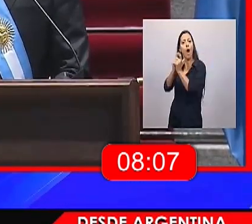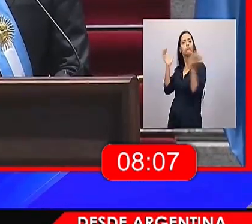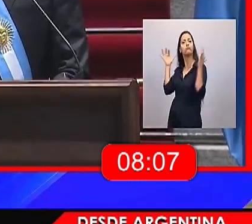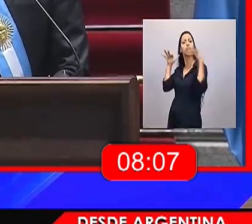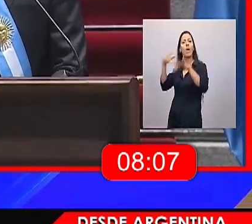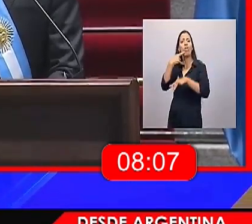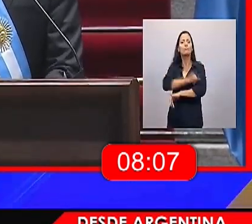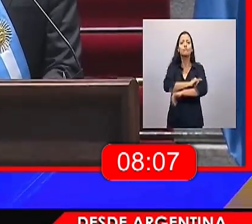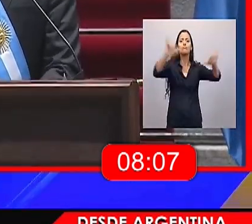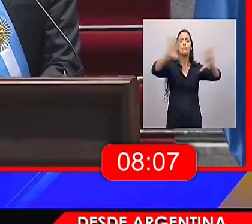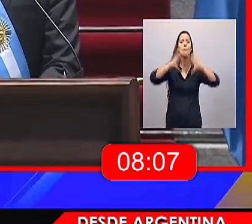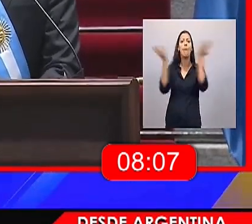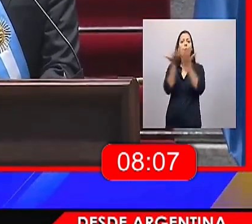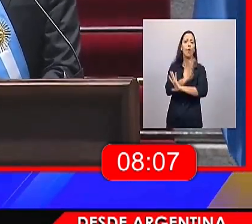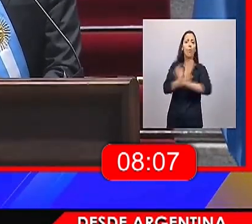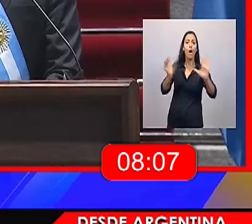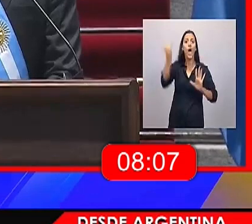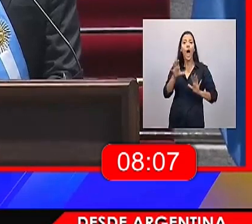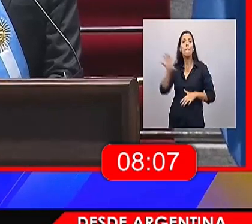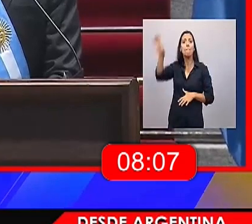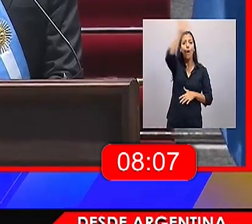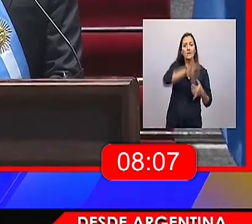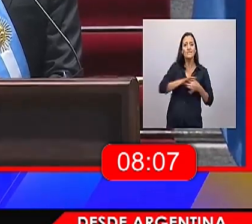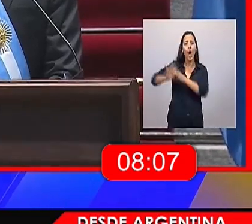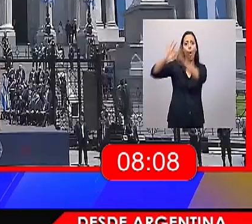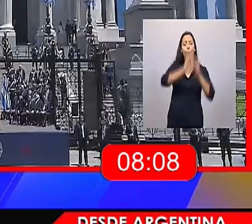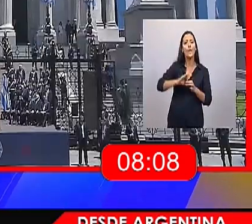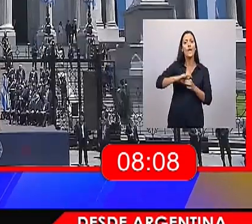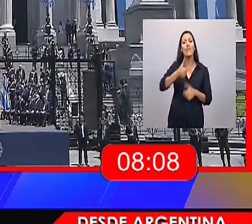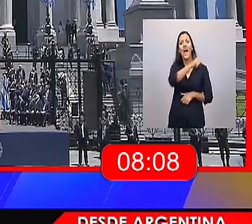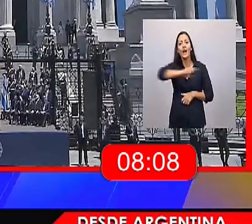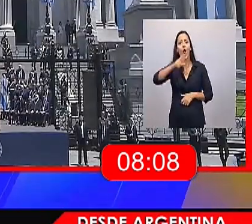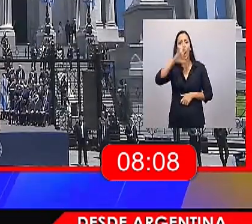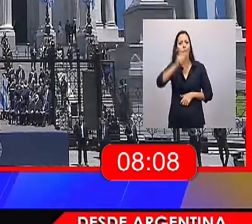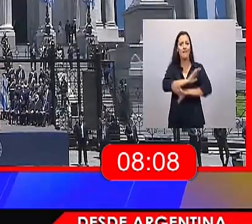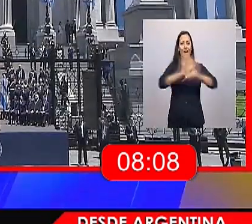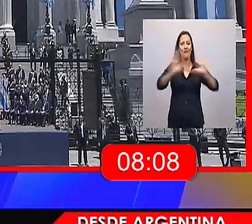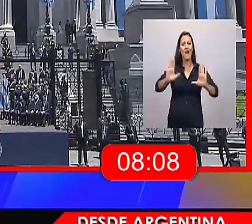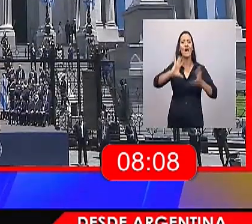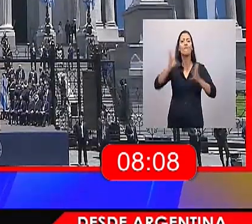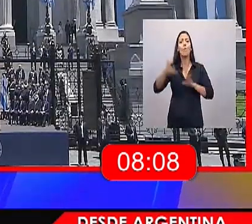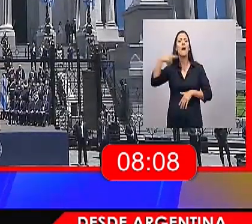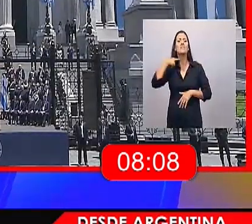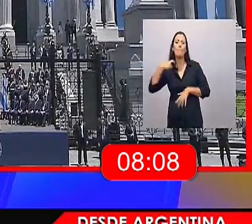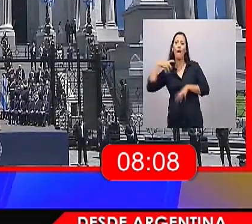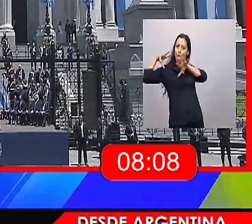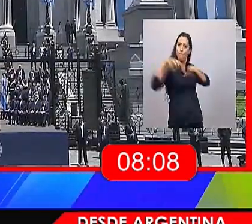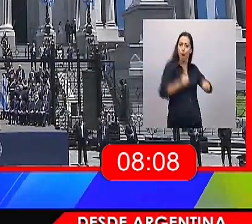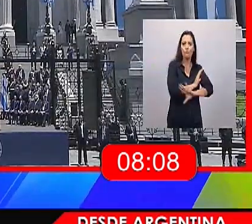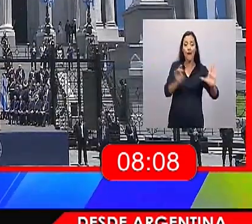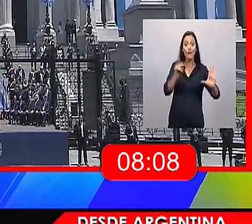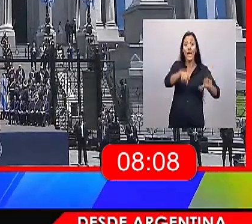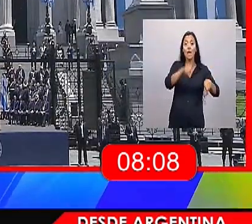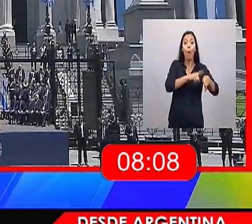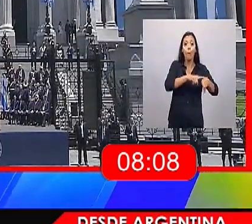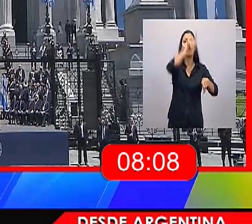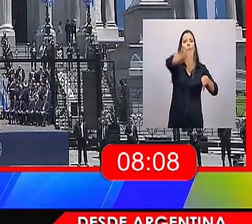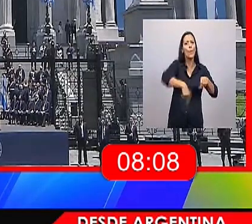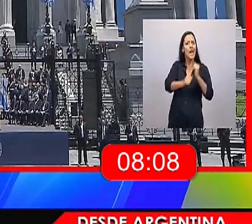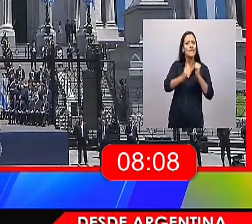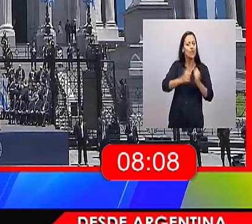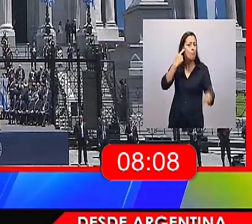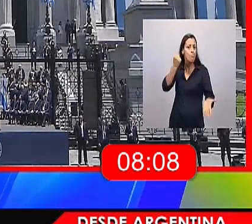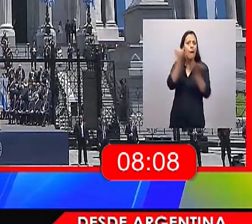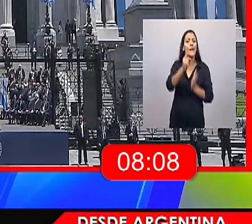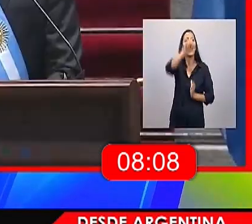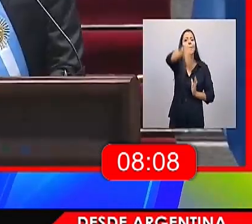Bien, Carlos, ¿cómo estás? Buenos días. Esto ha sido comparado con lo que pasó en